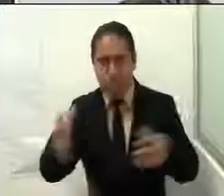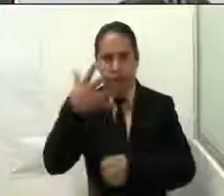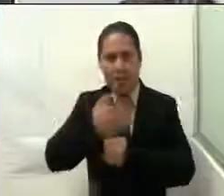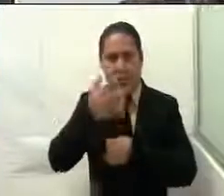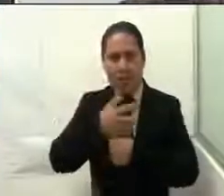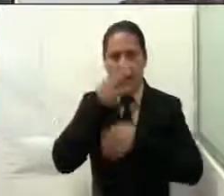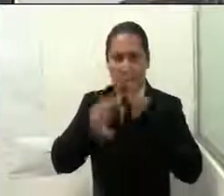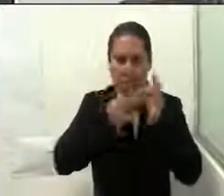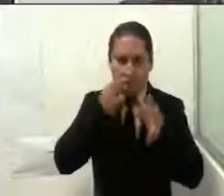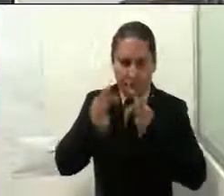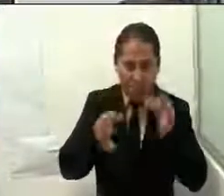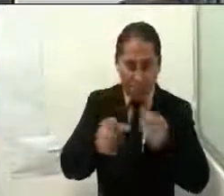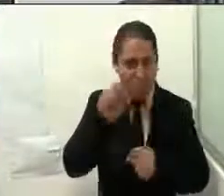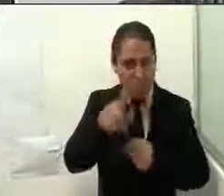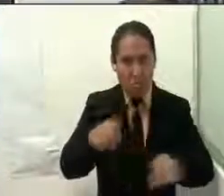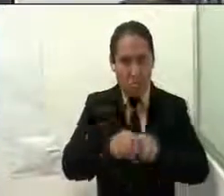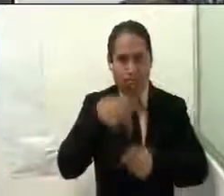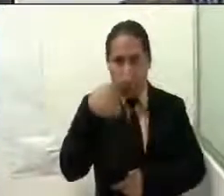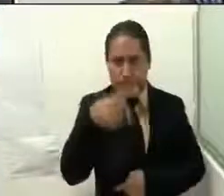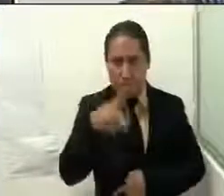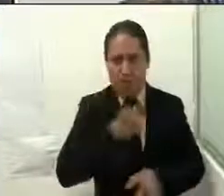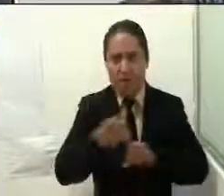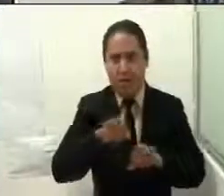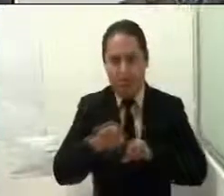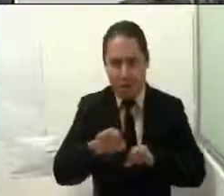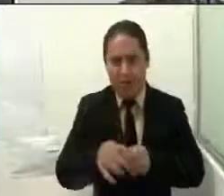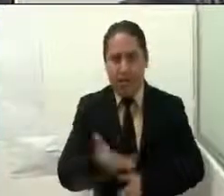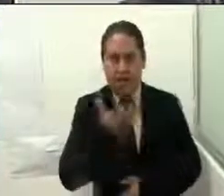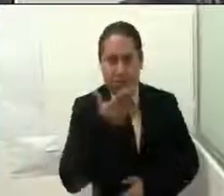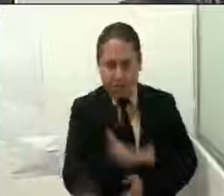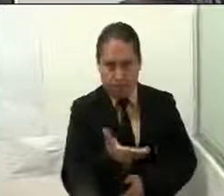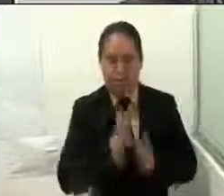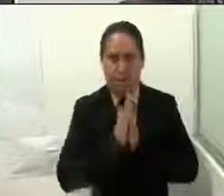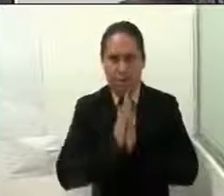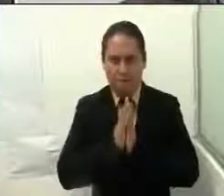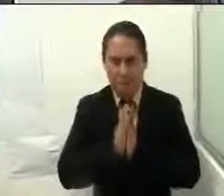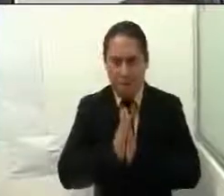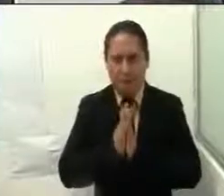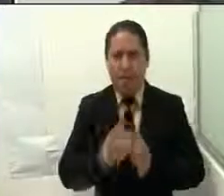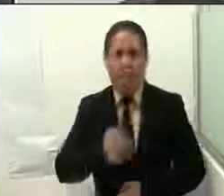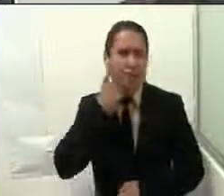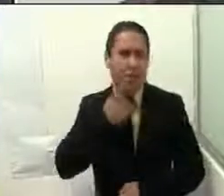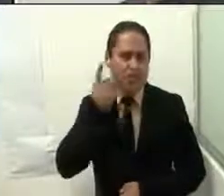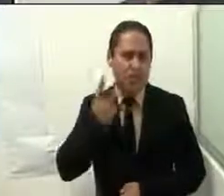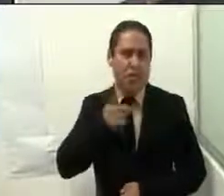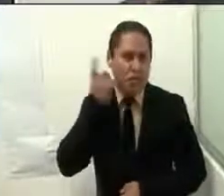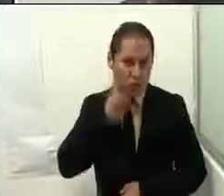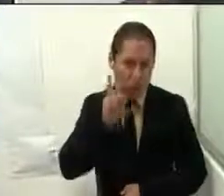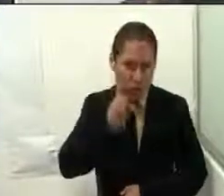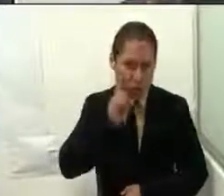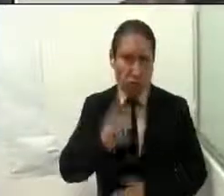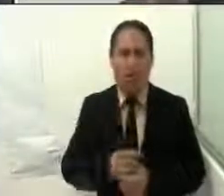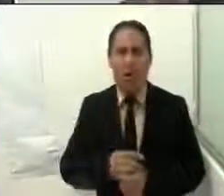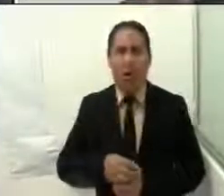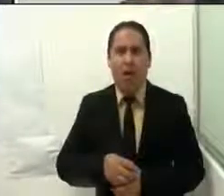en lo que su ramo respecta por tal motivo solicitó a los ciudadanos diputados designados diputada